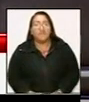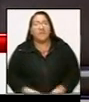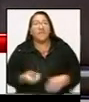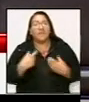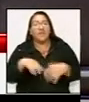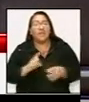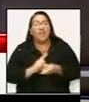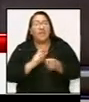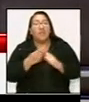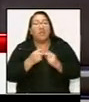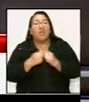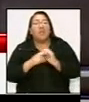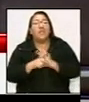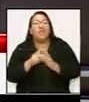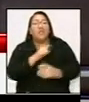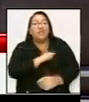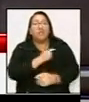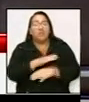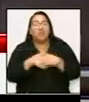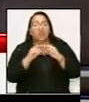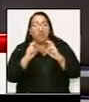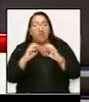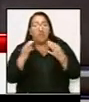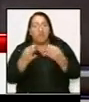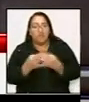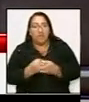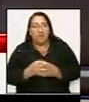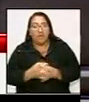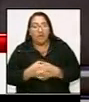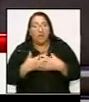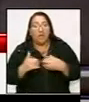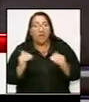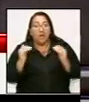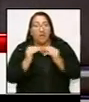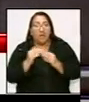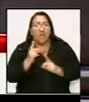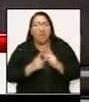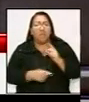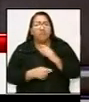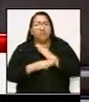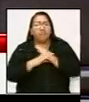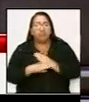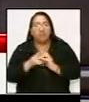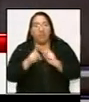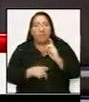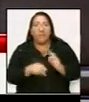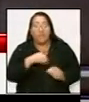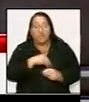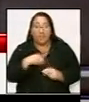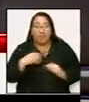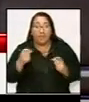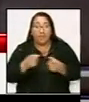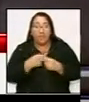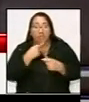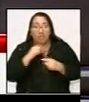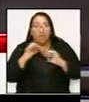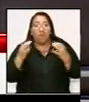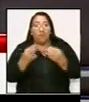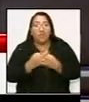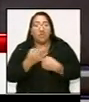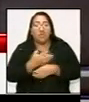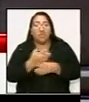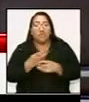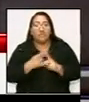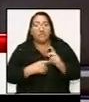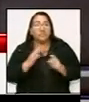derogado la ley de fortalecimiento familiar, aniquilando a uno de sus integrantes, a la mujer, porque la familia está formada